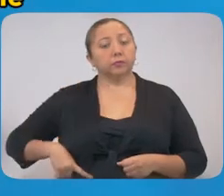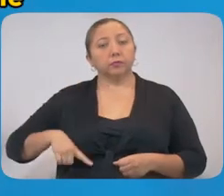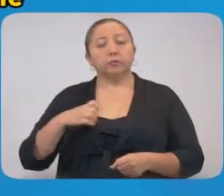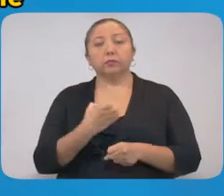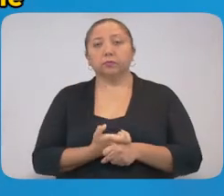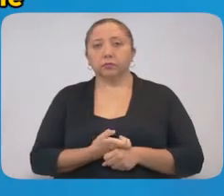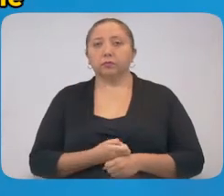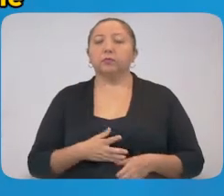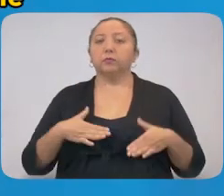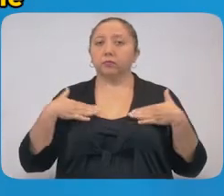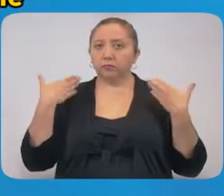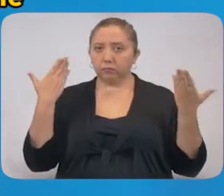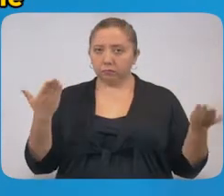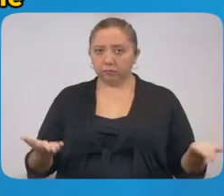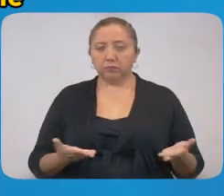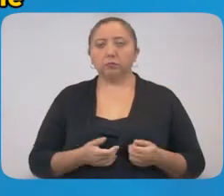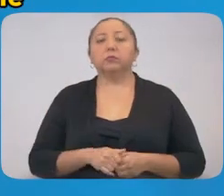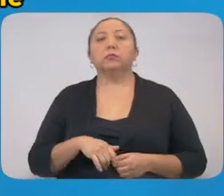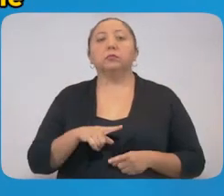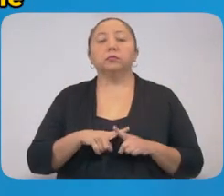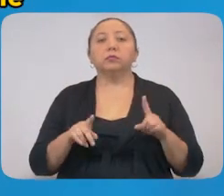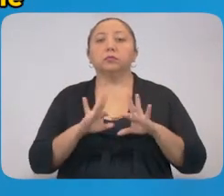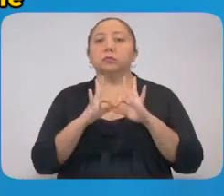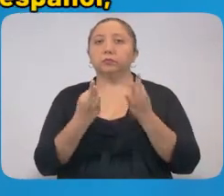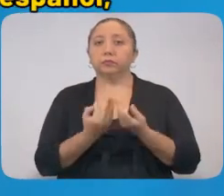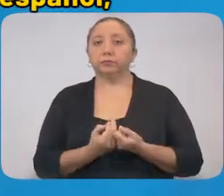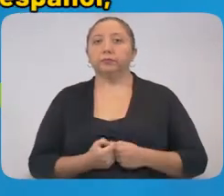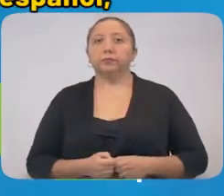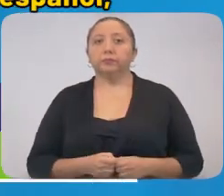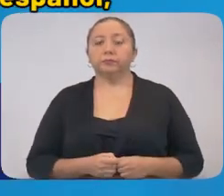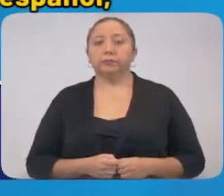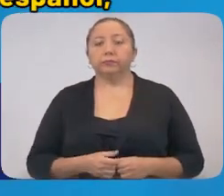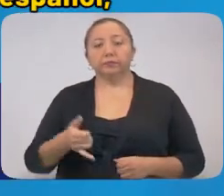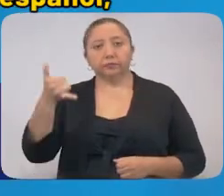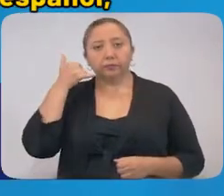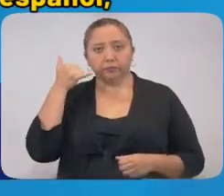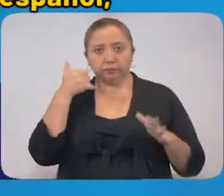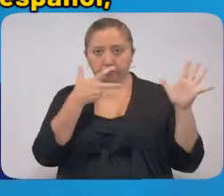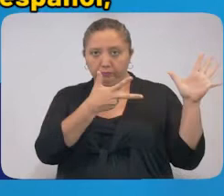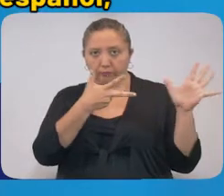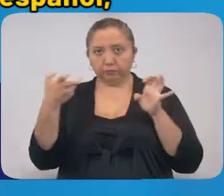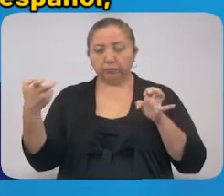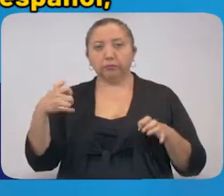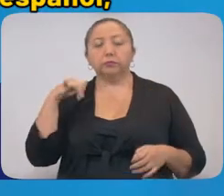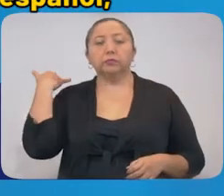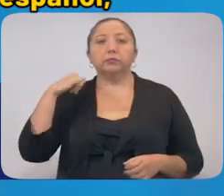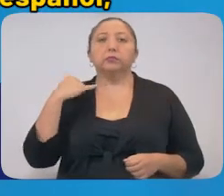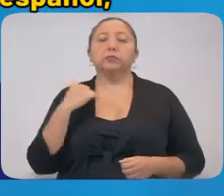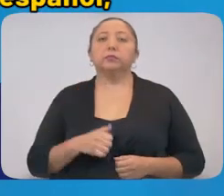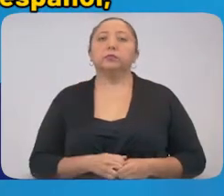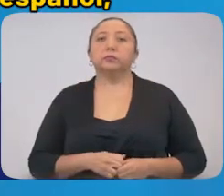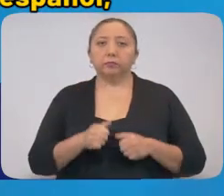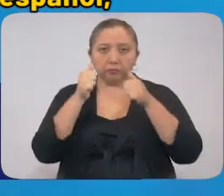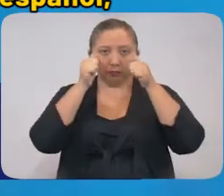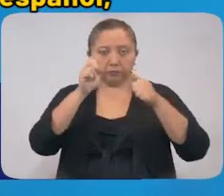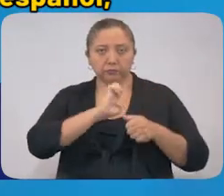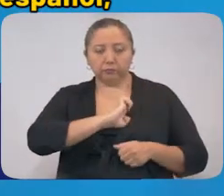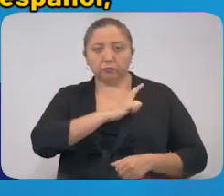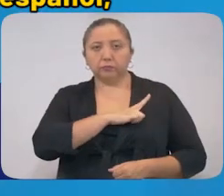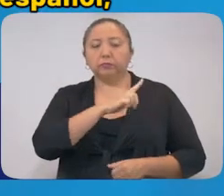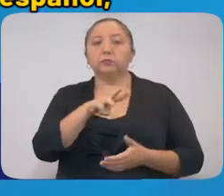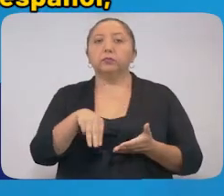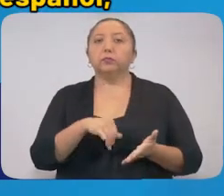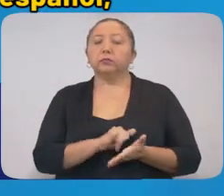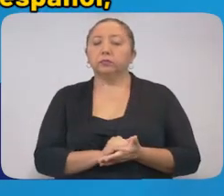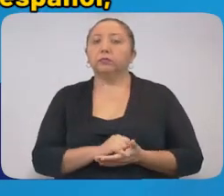Estado ha puesto a disposición de los yucatecos diversos canales. En la línea telefónica 800 Yucatán se atiende en español y en